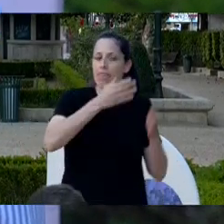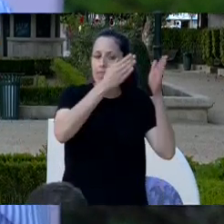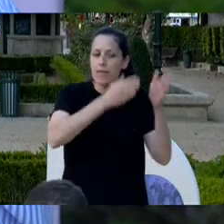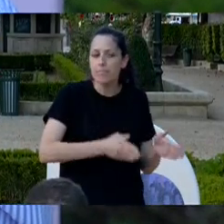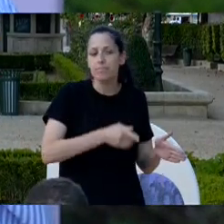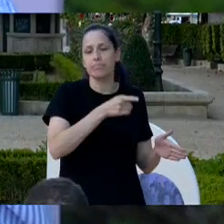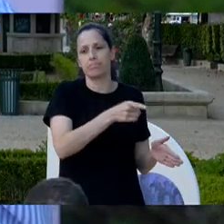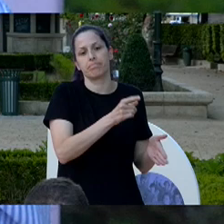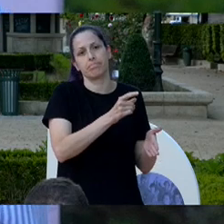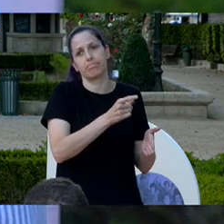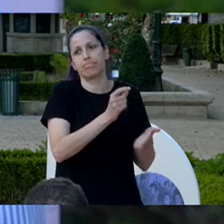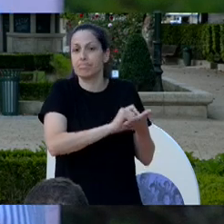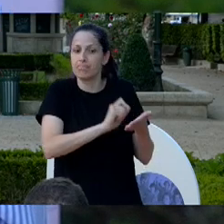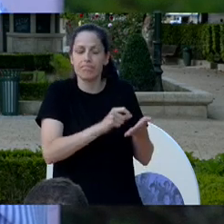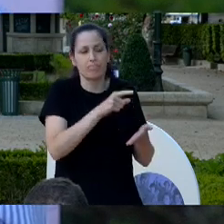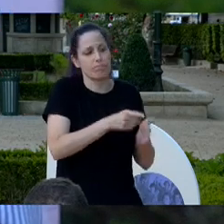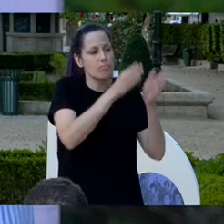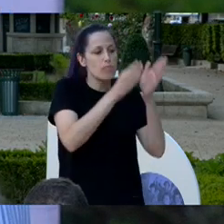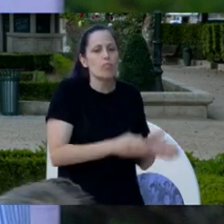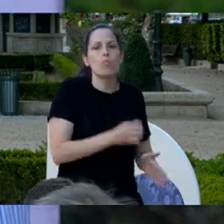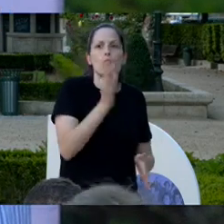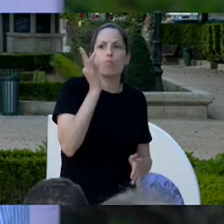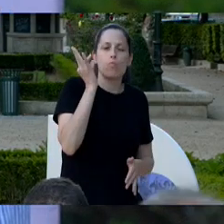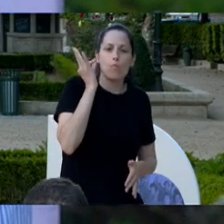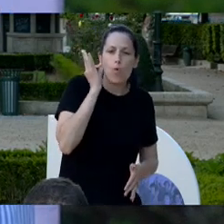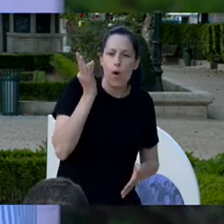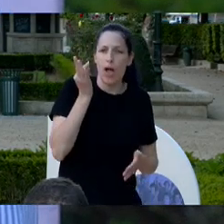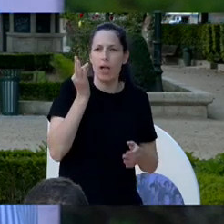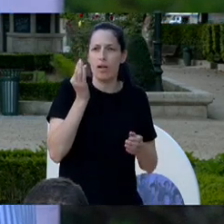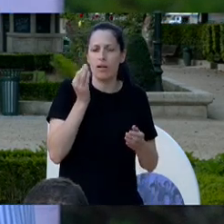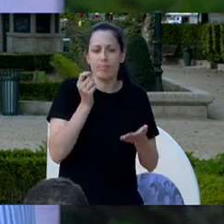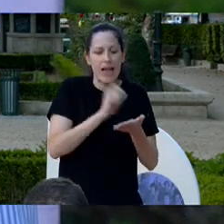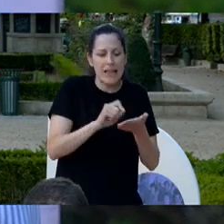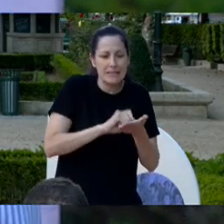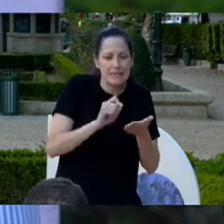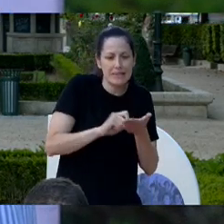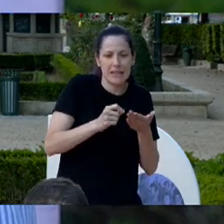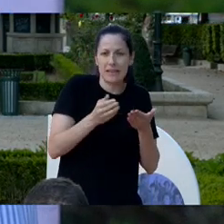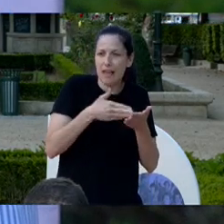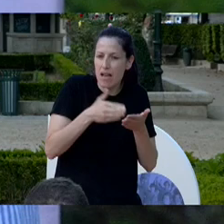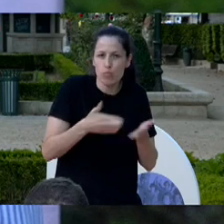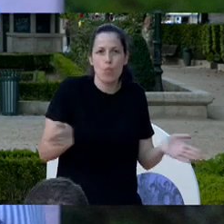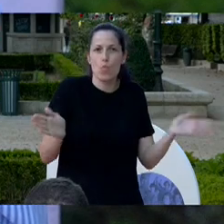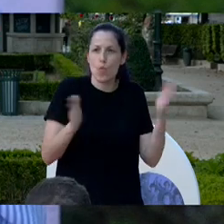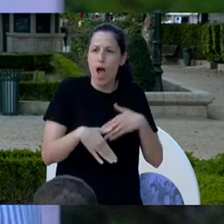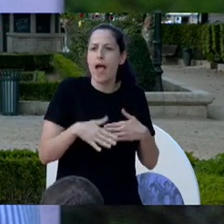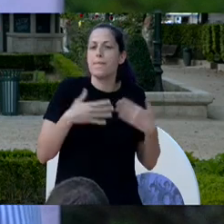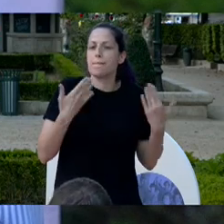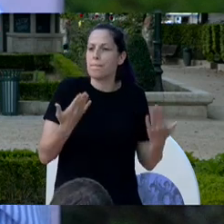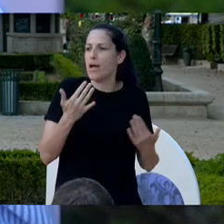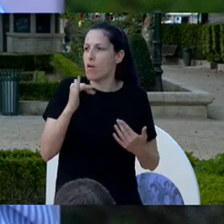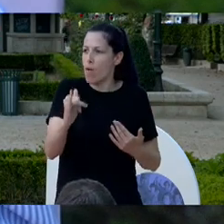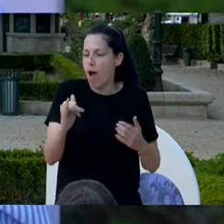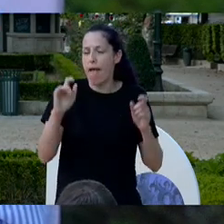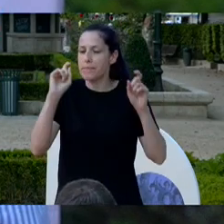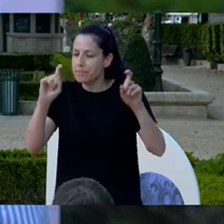escribía: una mujer egrexia que sin dejar obra escrita edificó xeracións de mestres na súa cátedra